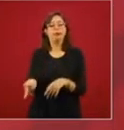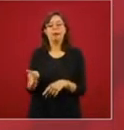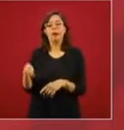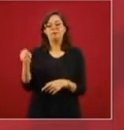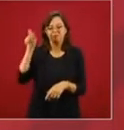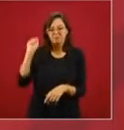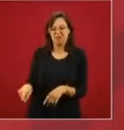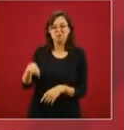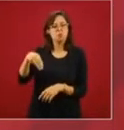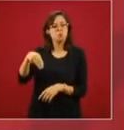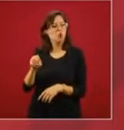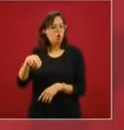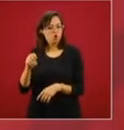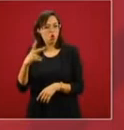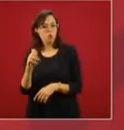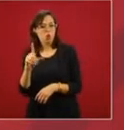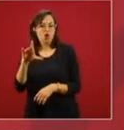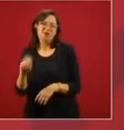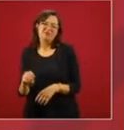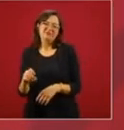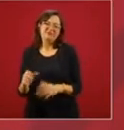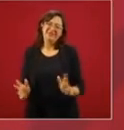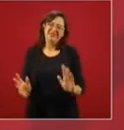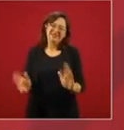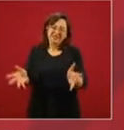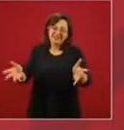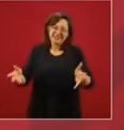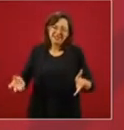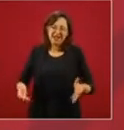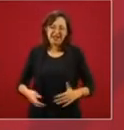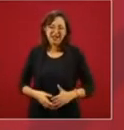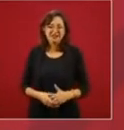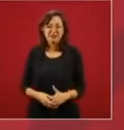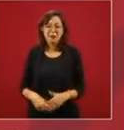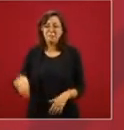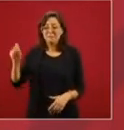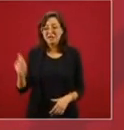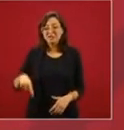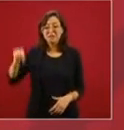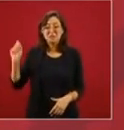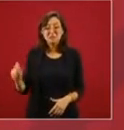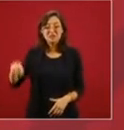Entonces, ya no vamos a seguir con lo mismo.